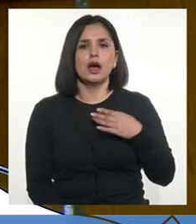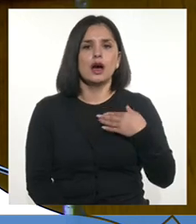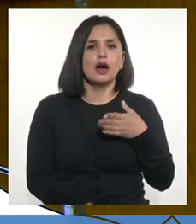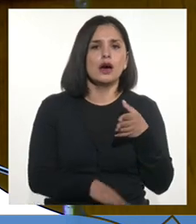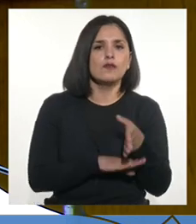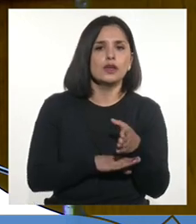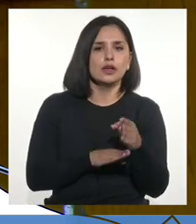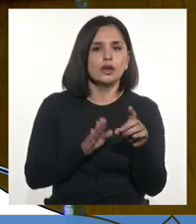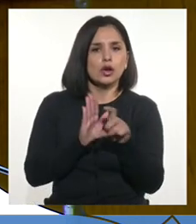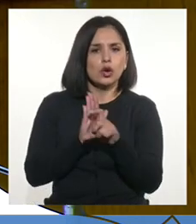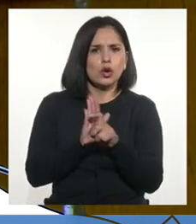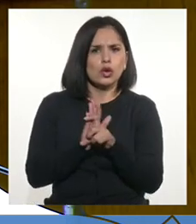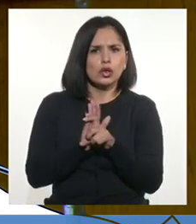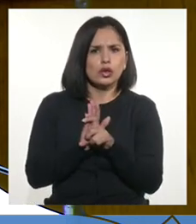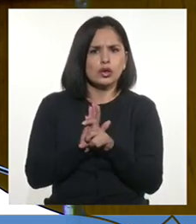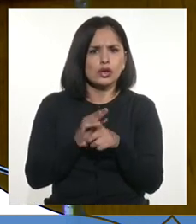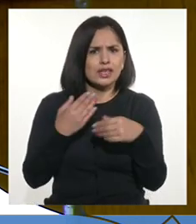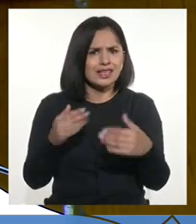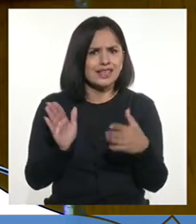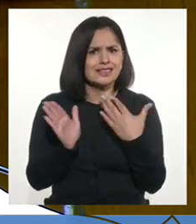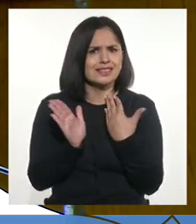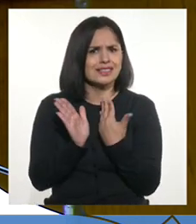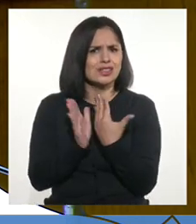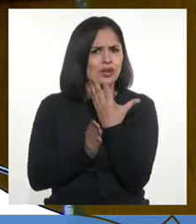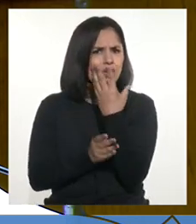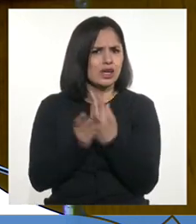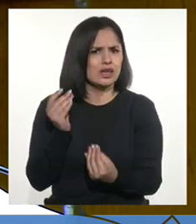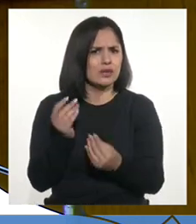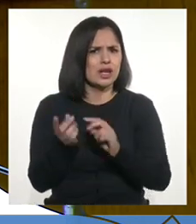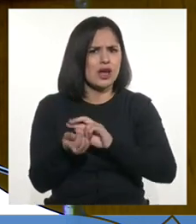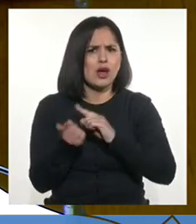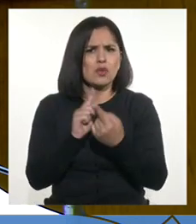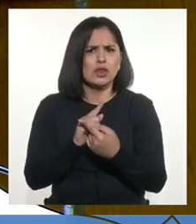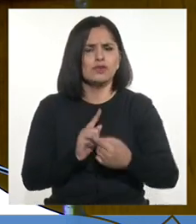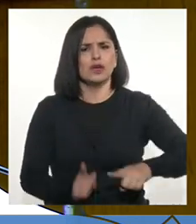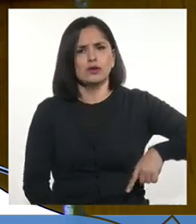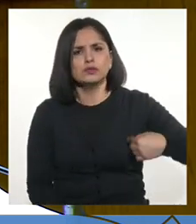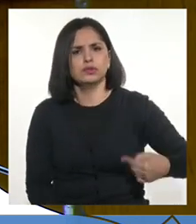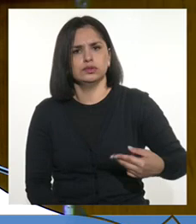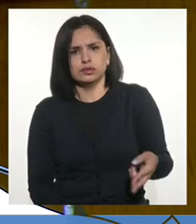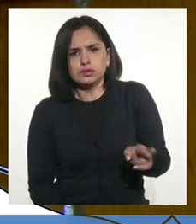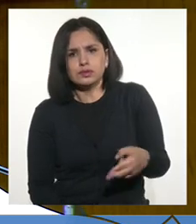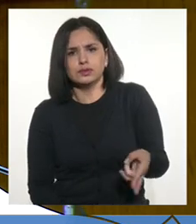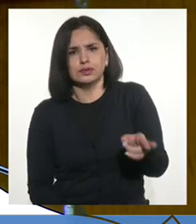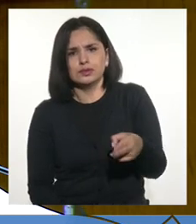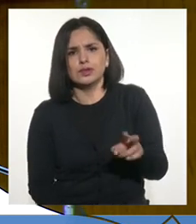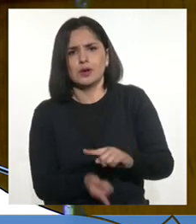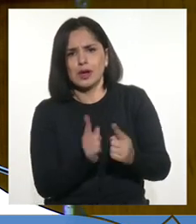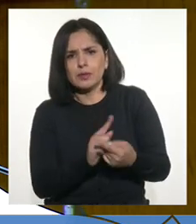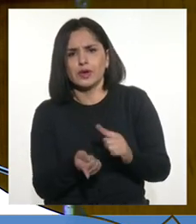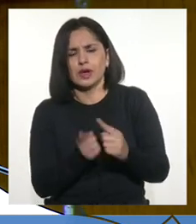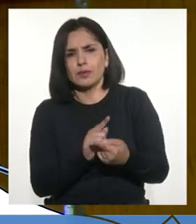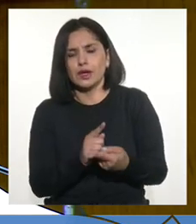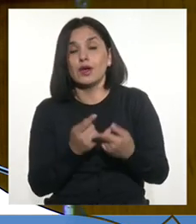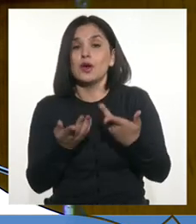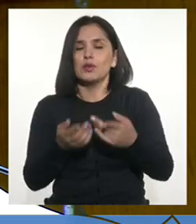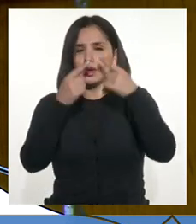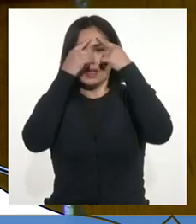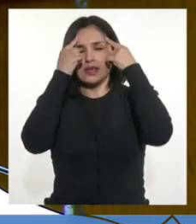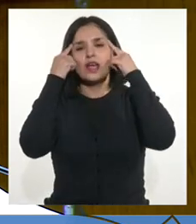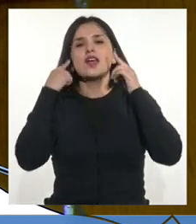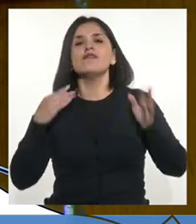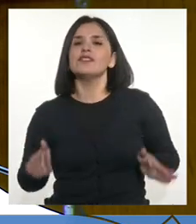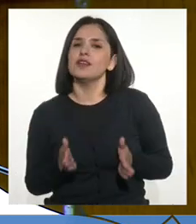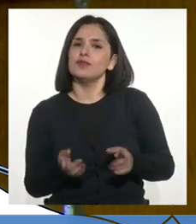códigos que ya incluso han sido derogados modificados sucesivamente por eso este esfuerzo de cambio de